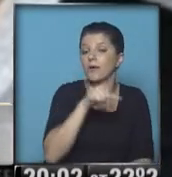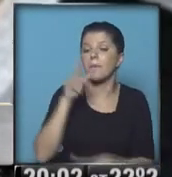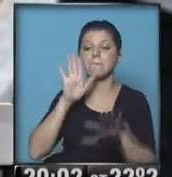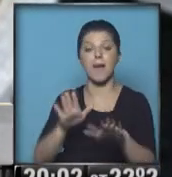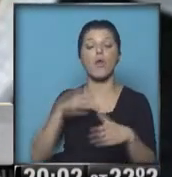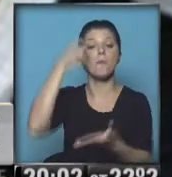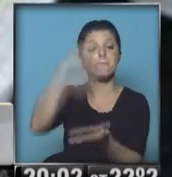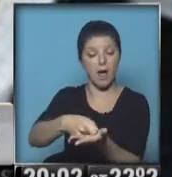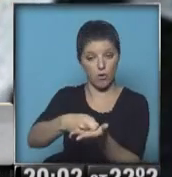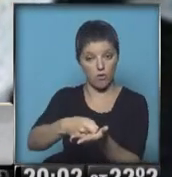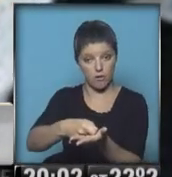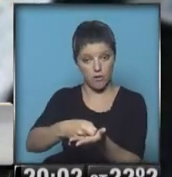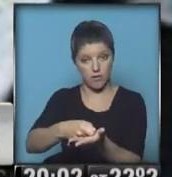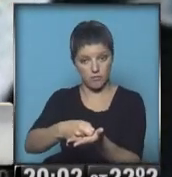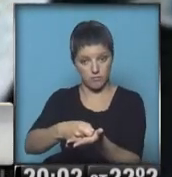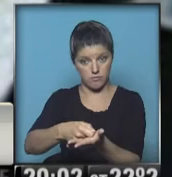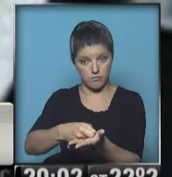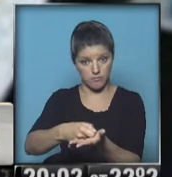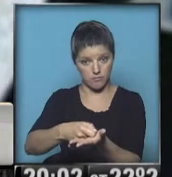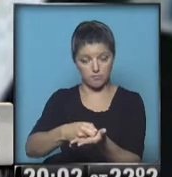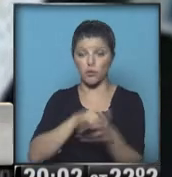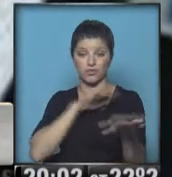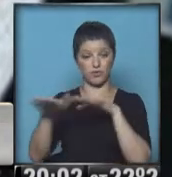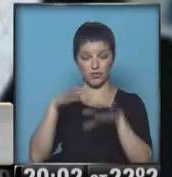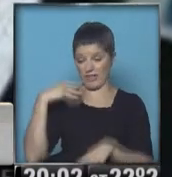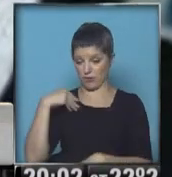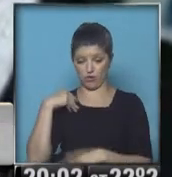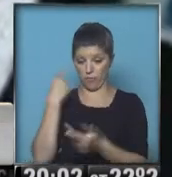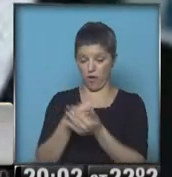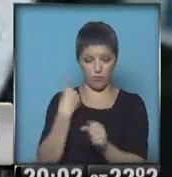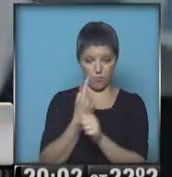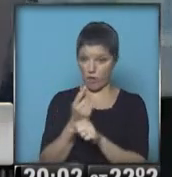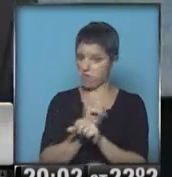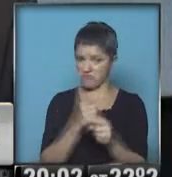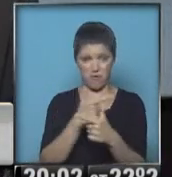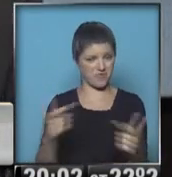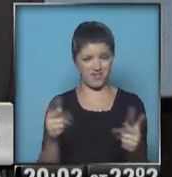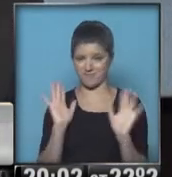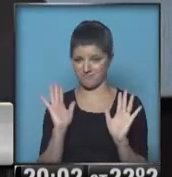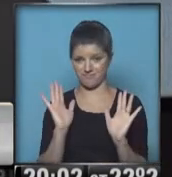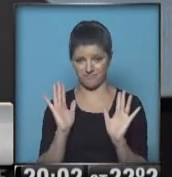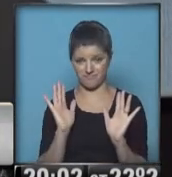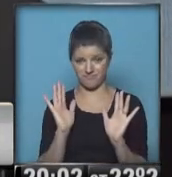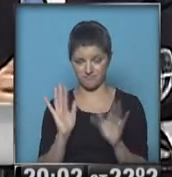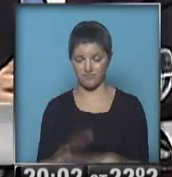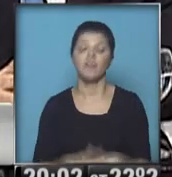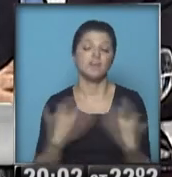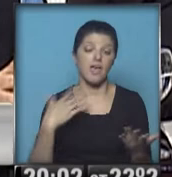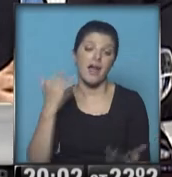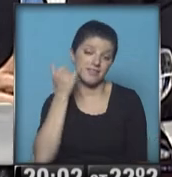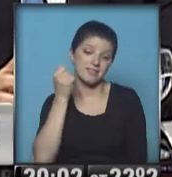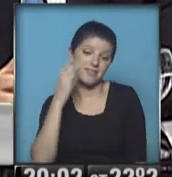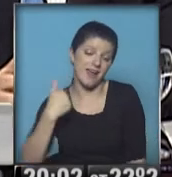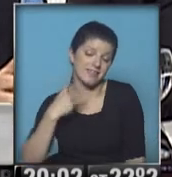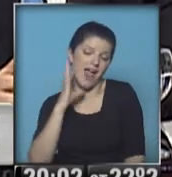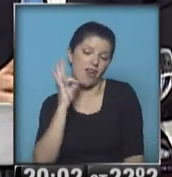había una situación de default por incapacidad de pago de la deuda argentina. Y Argentina ya ganó algo,